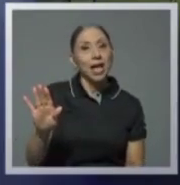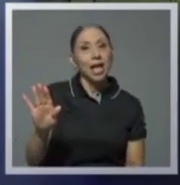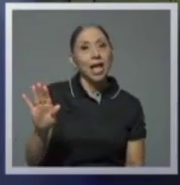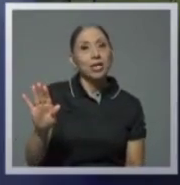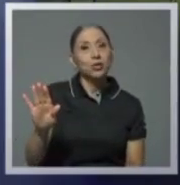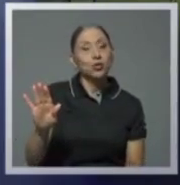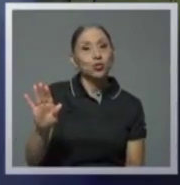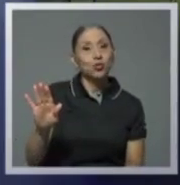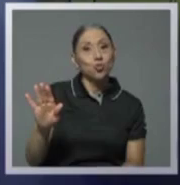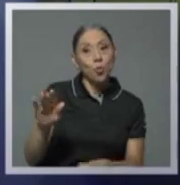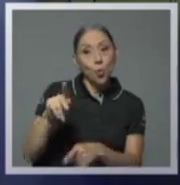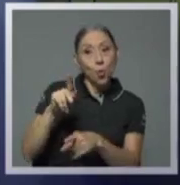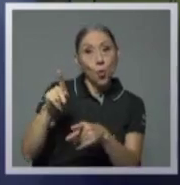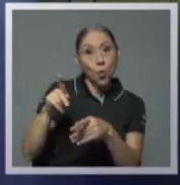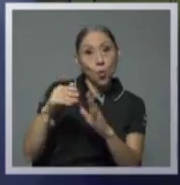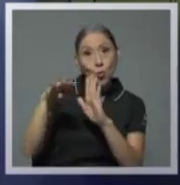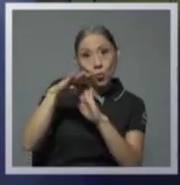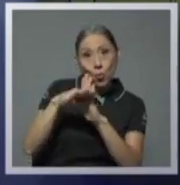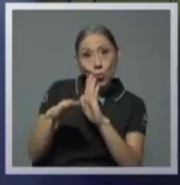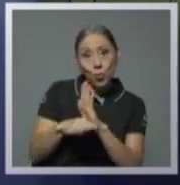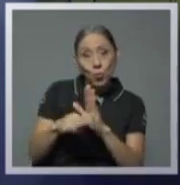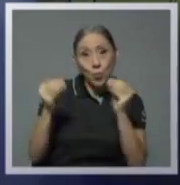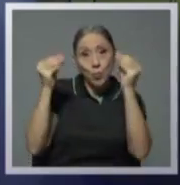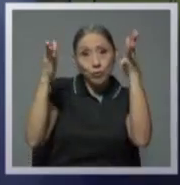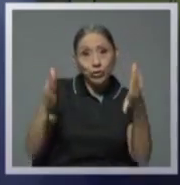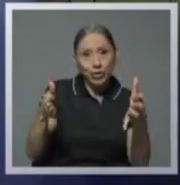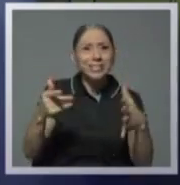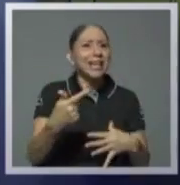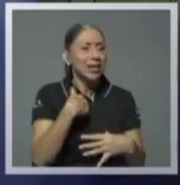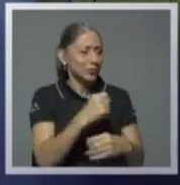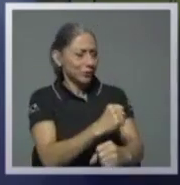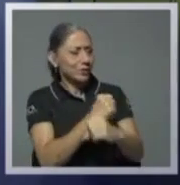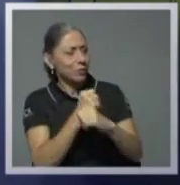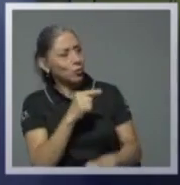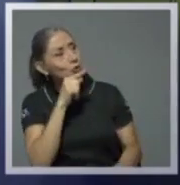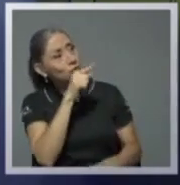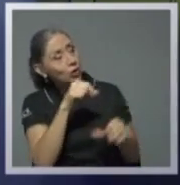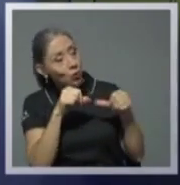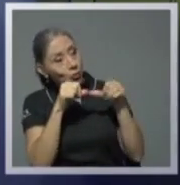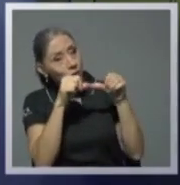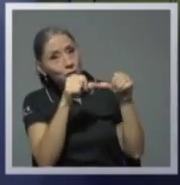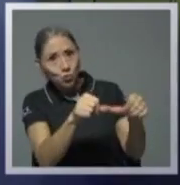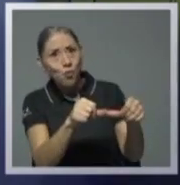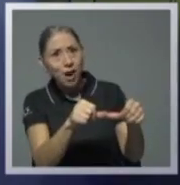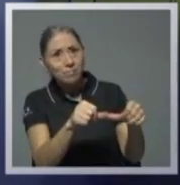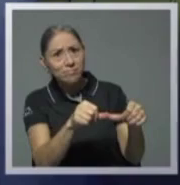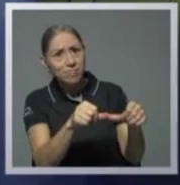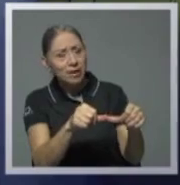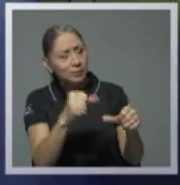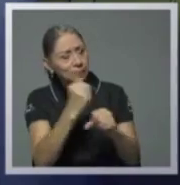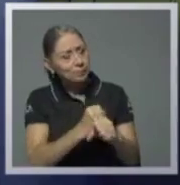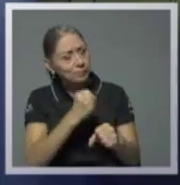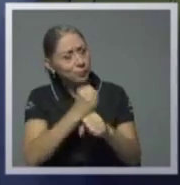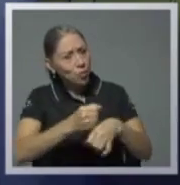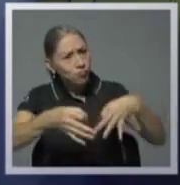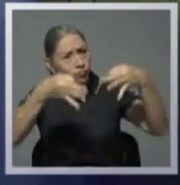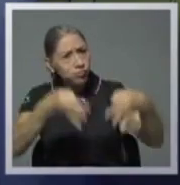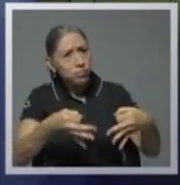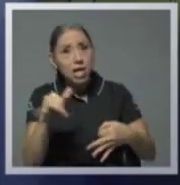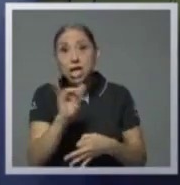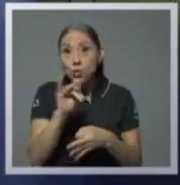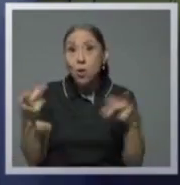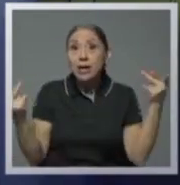nómina de profesores, y estoy seguro que usted continúa brillando como brilló en la